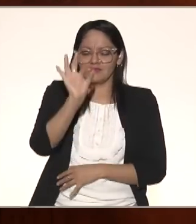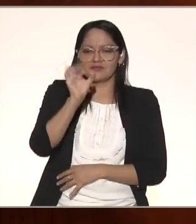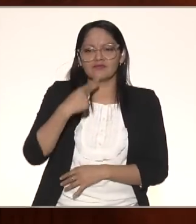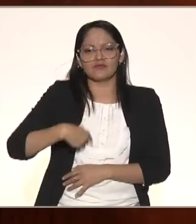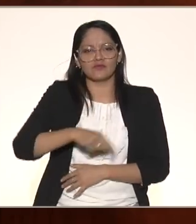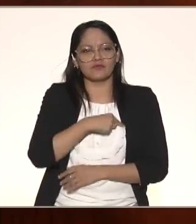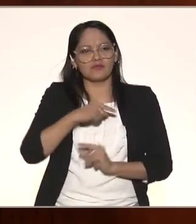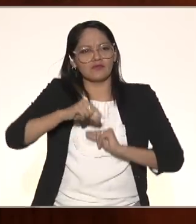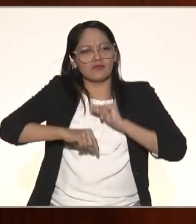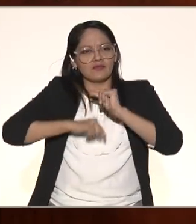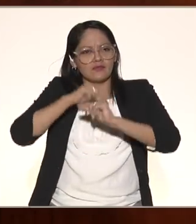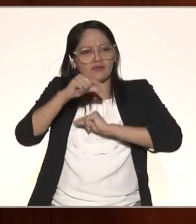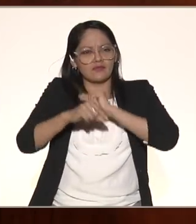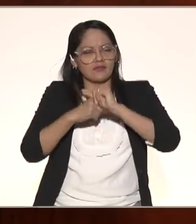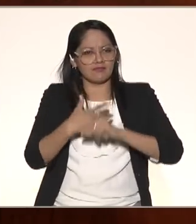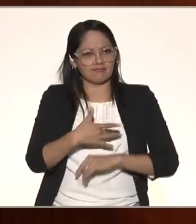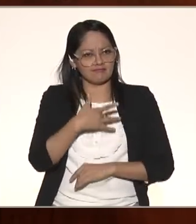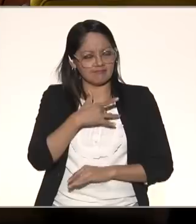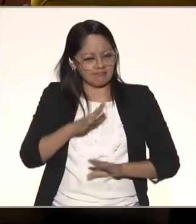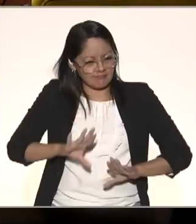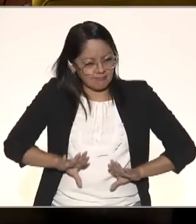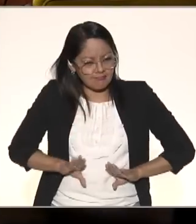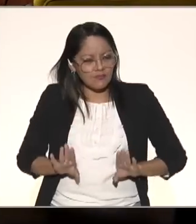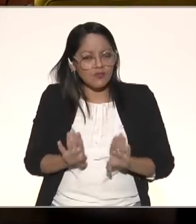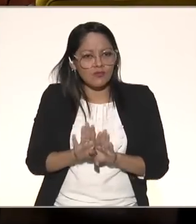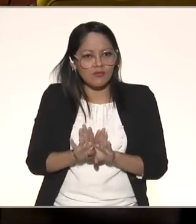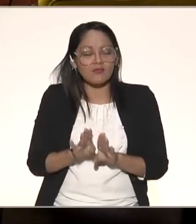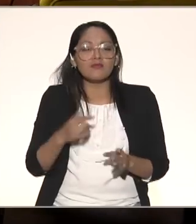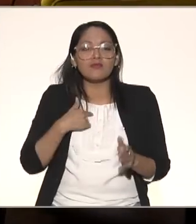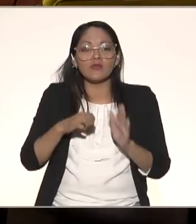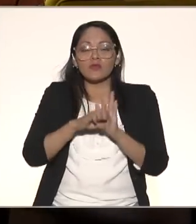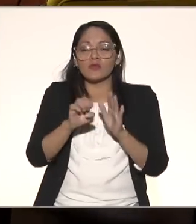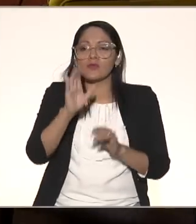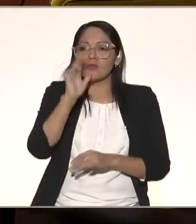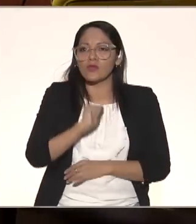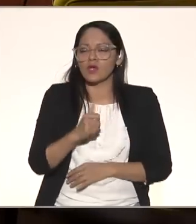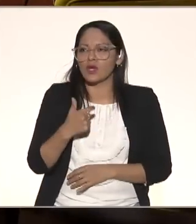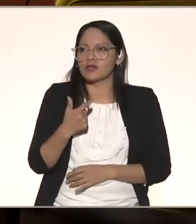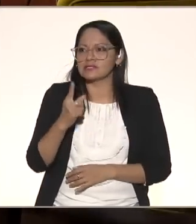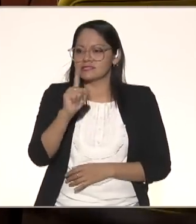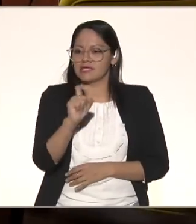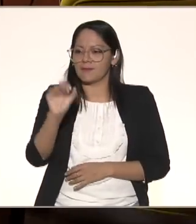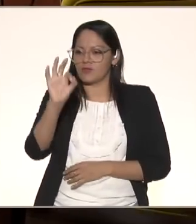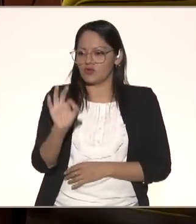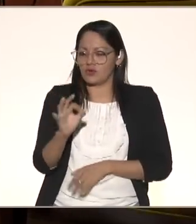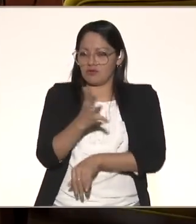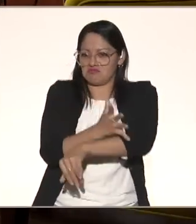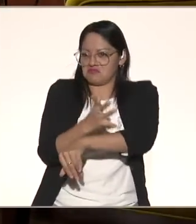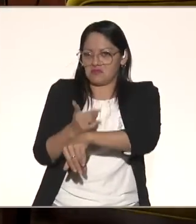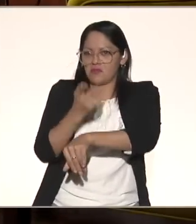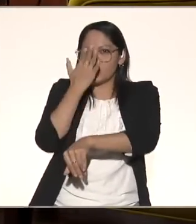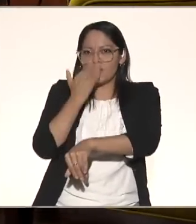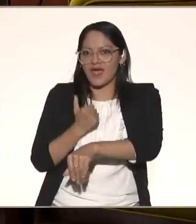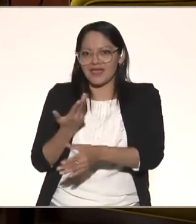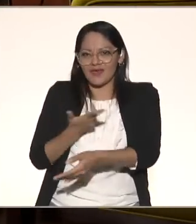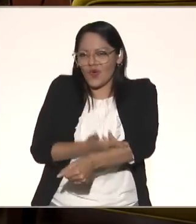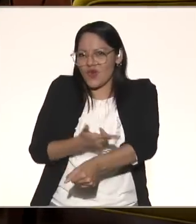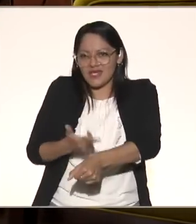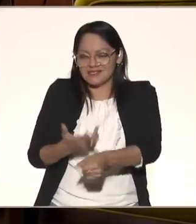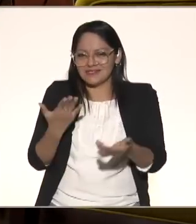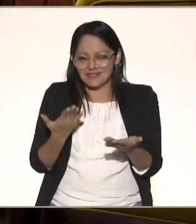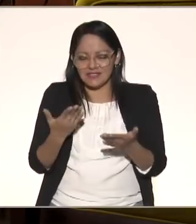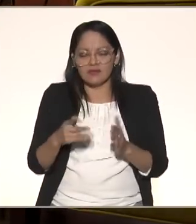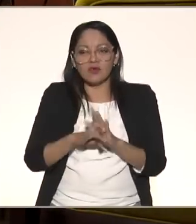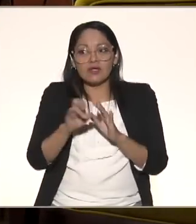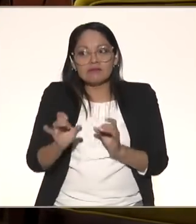ir plasmando nuestro comportamiento. Yo no puedo ser 100%, por ejemplo, honesto. O a veces se me va a ir por